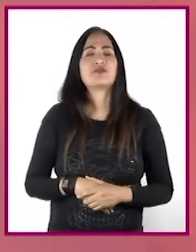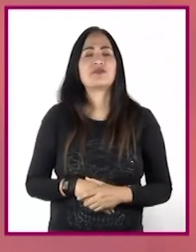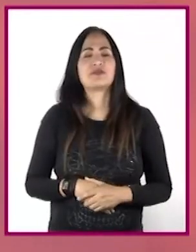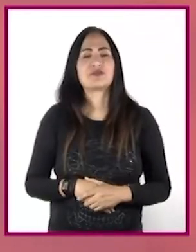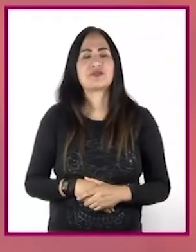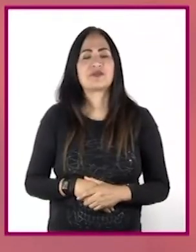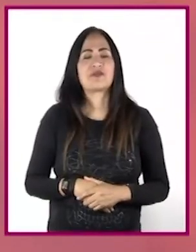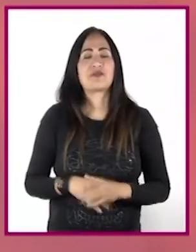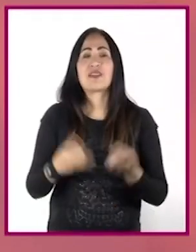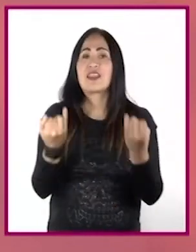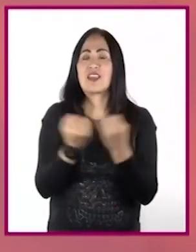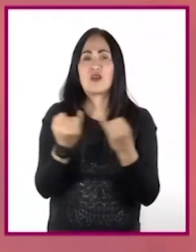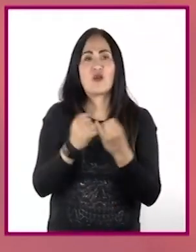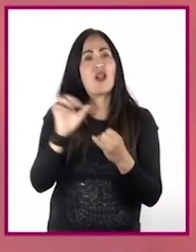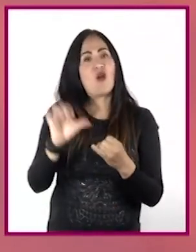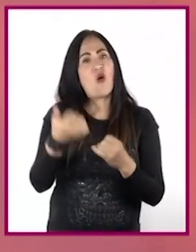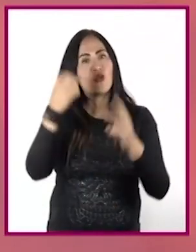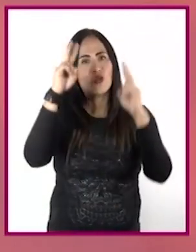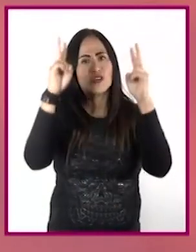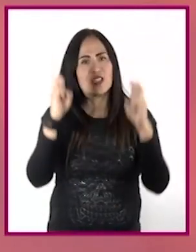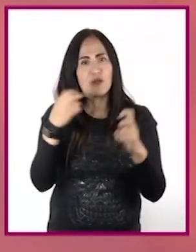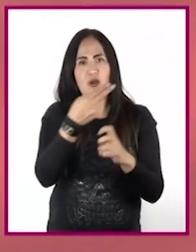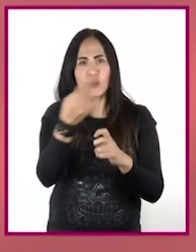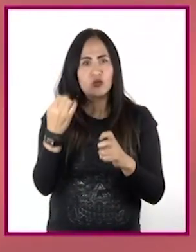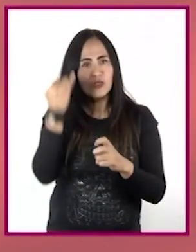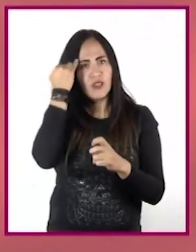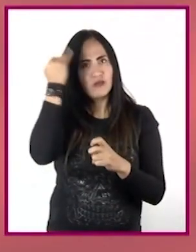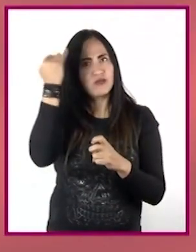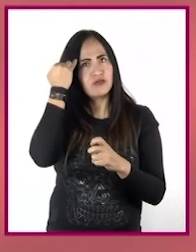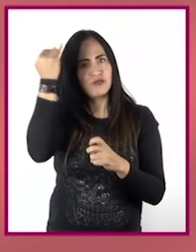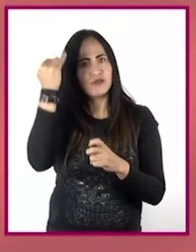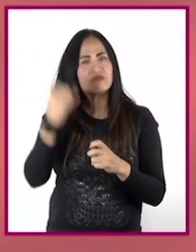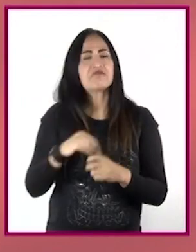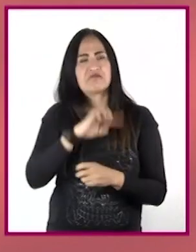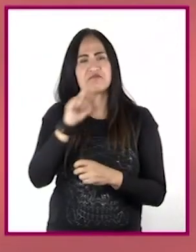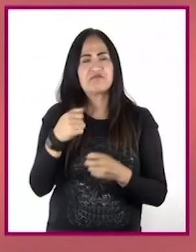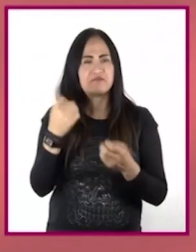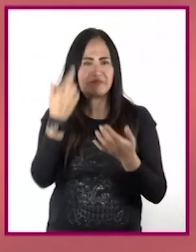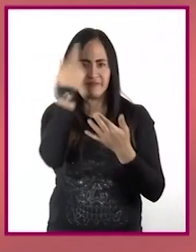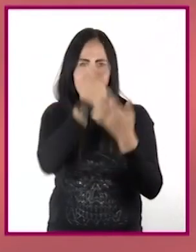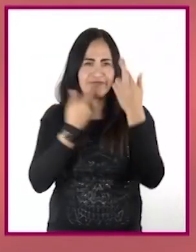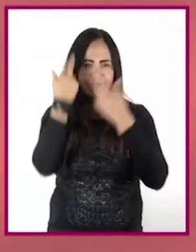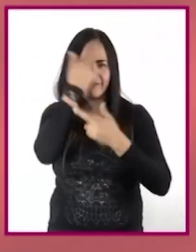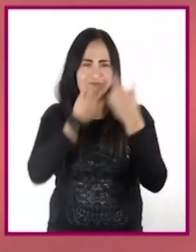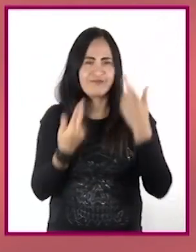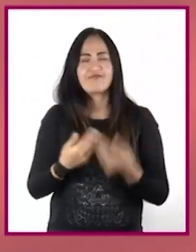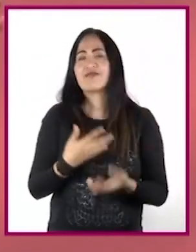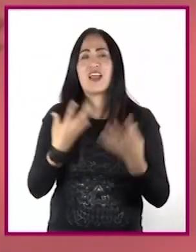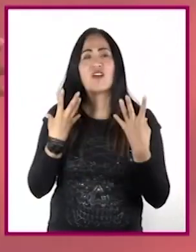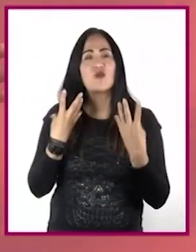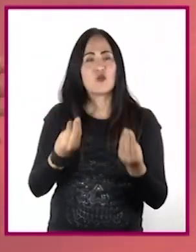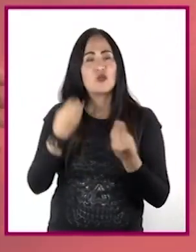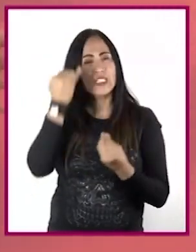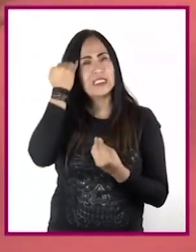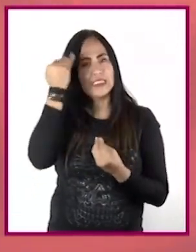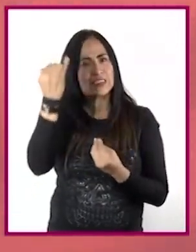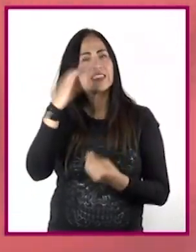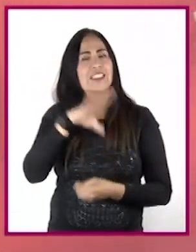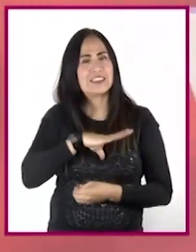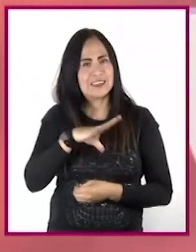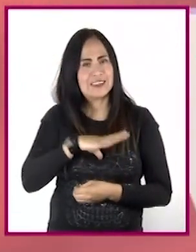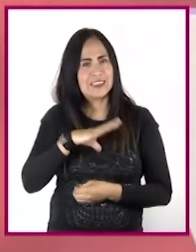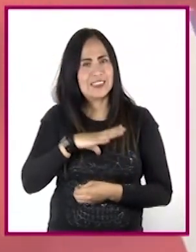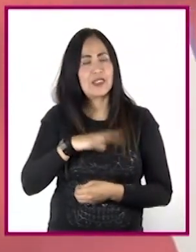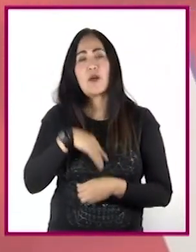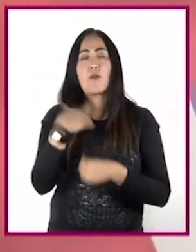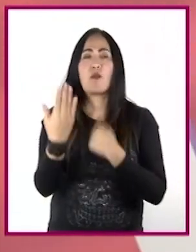ocurrieron muchos otros temas que les gustaría revisar. Hay muchas ideas. Recuérdenlo la